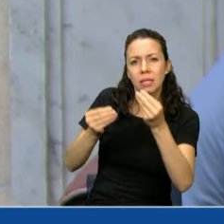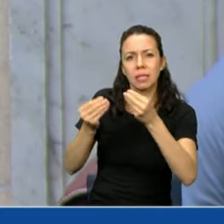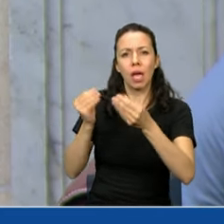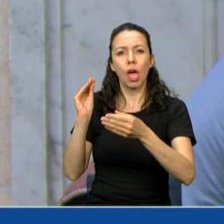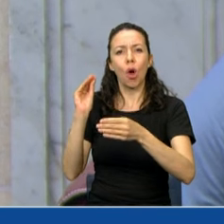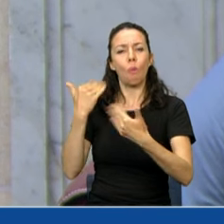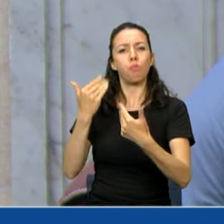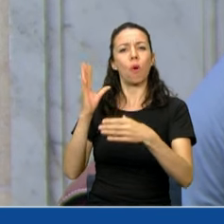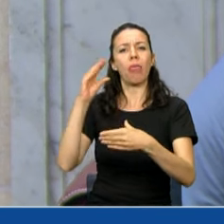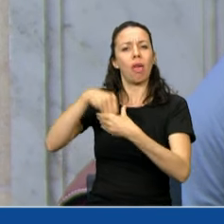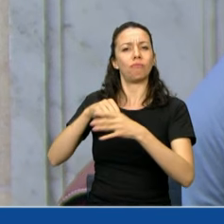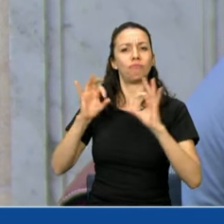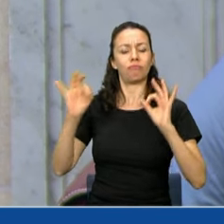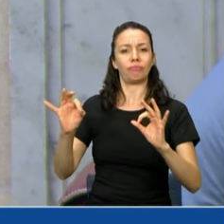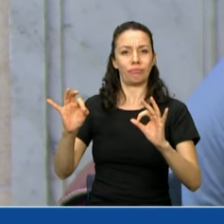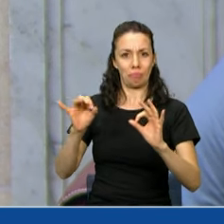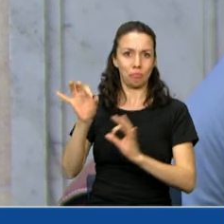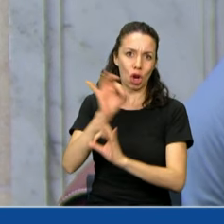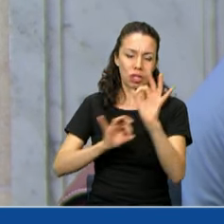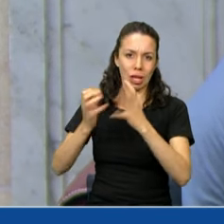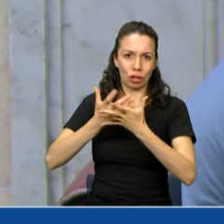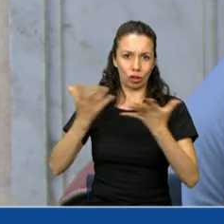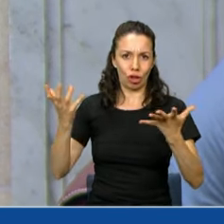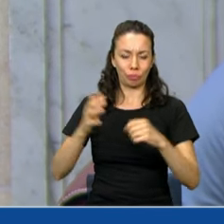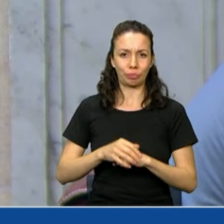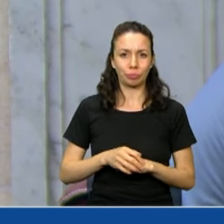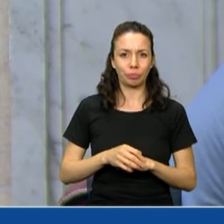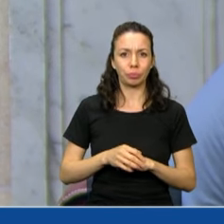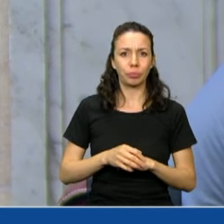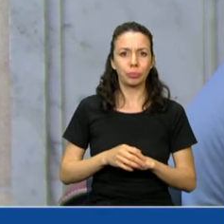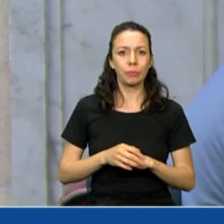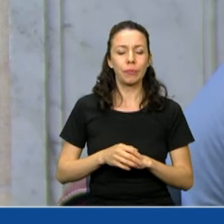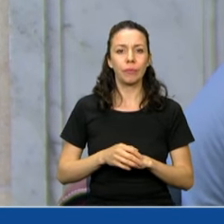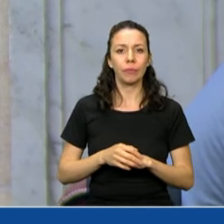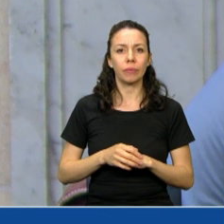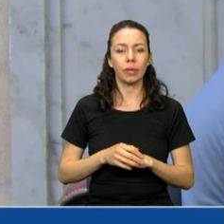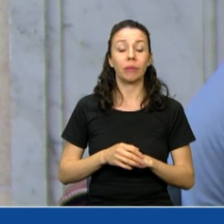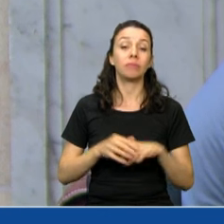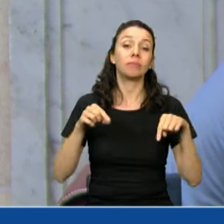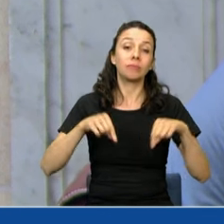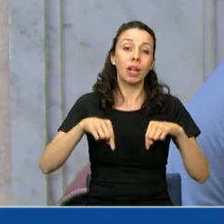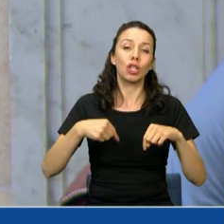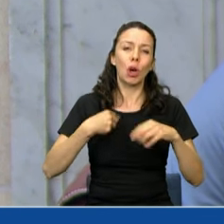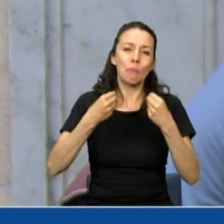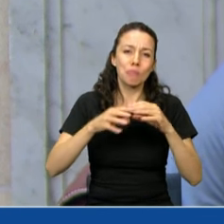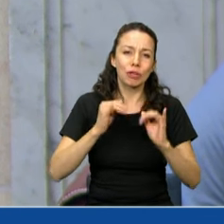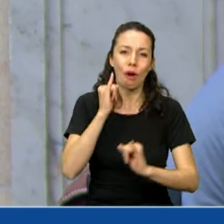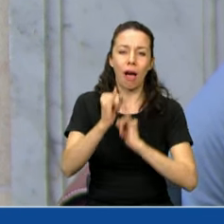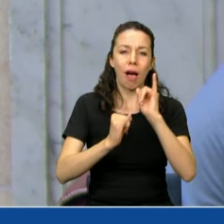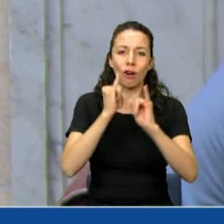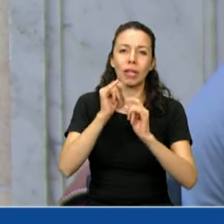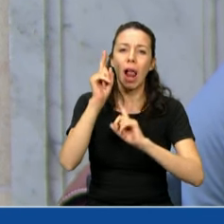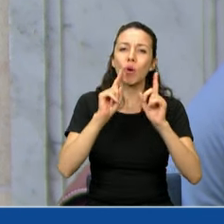de proyectos y acá empiezo a tratar o a comentar Mejor dicho uno de los